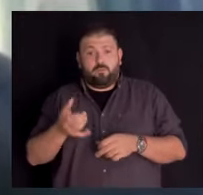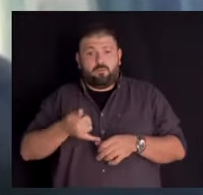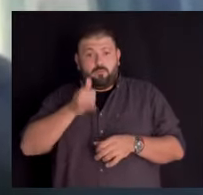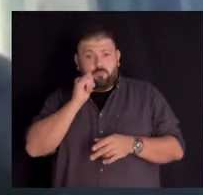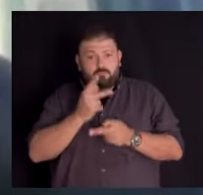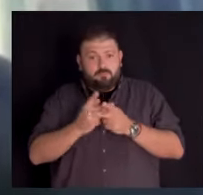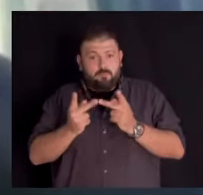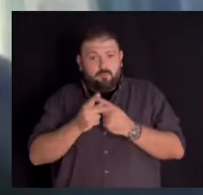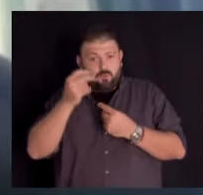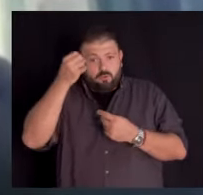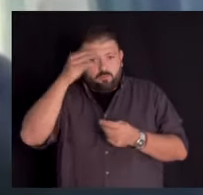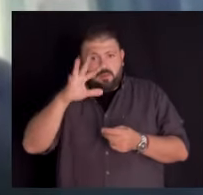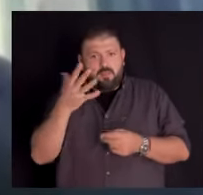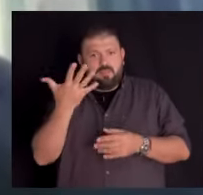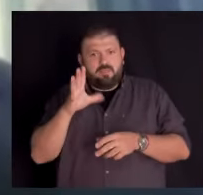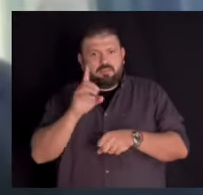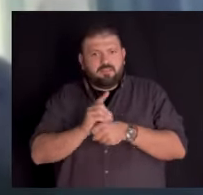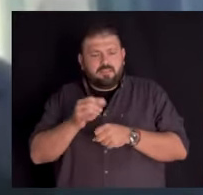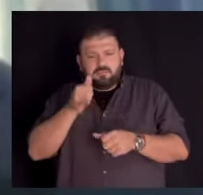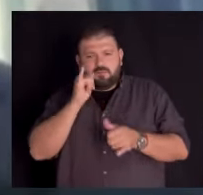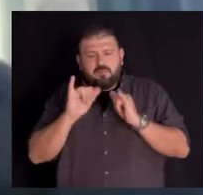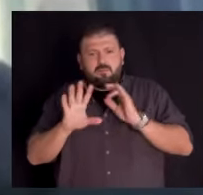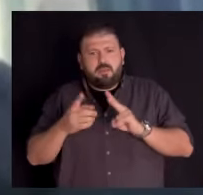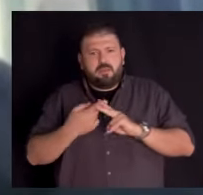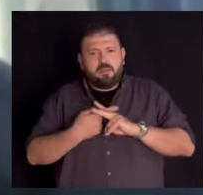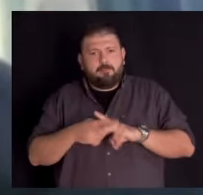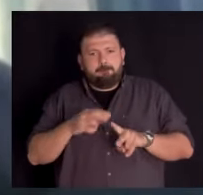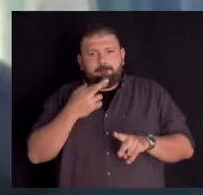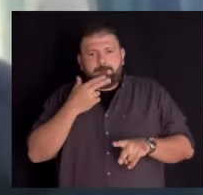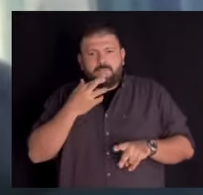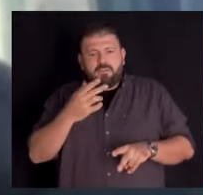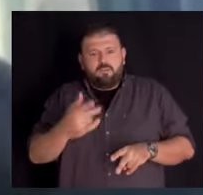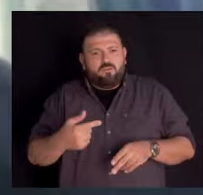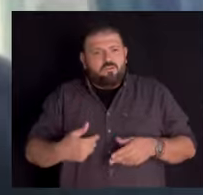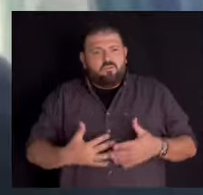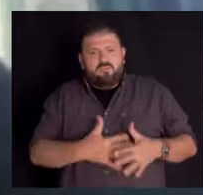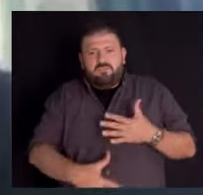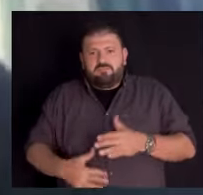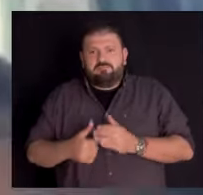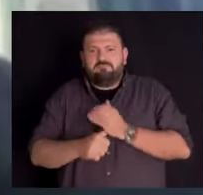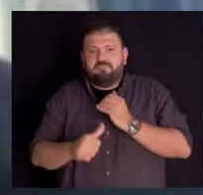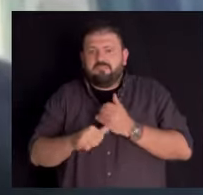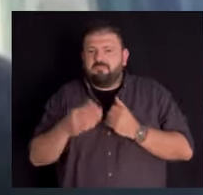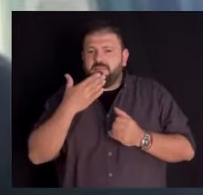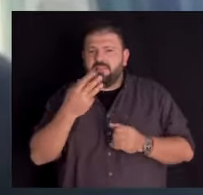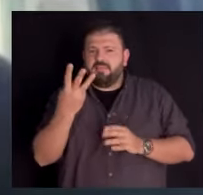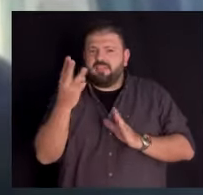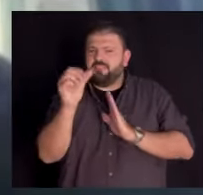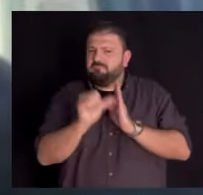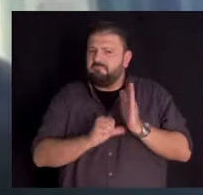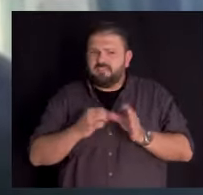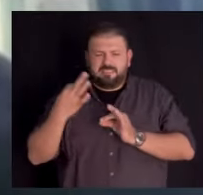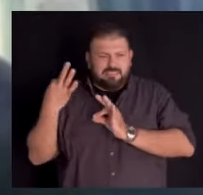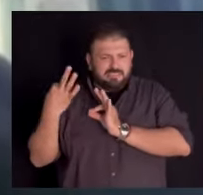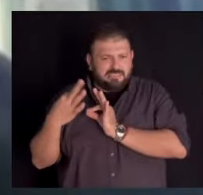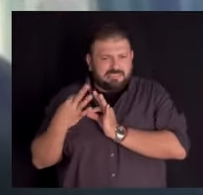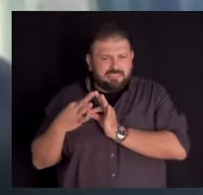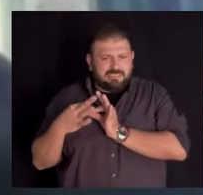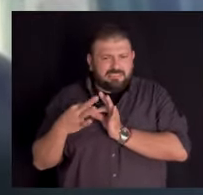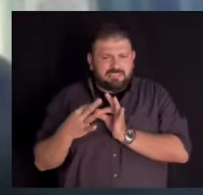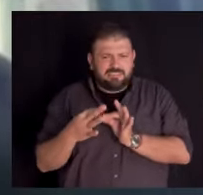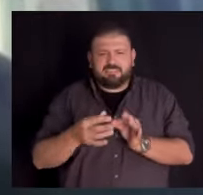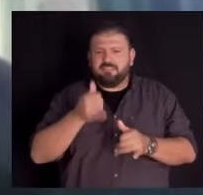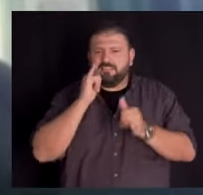el reflujo y eso me emociona y decido tomarlo durante 3 meses sin interrumpirlo y se me elimina todo lo que dije anteriormente, gastritis,